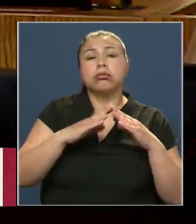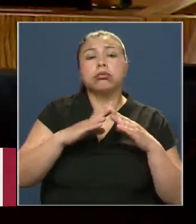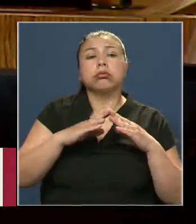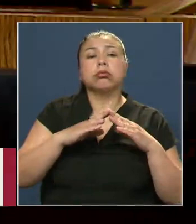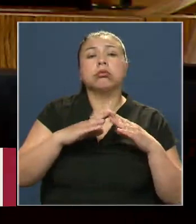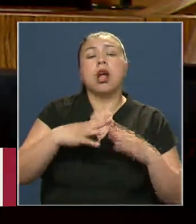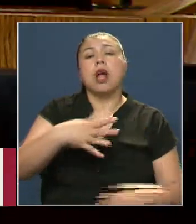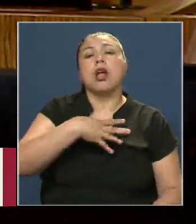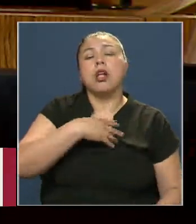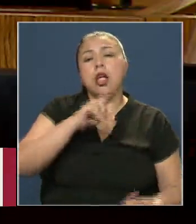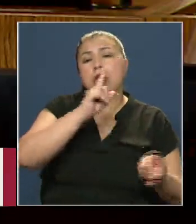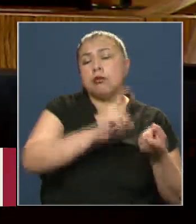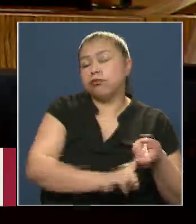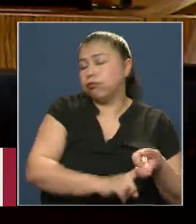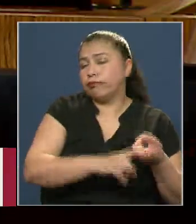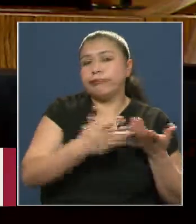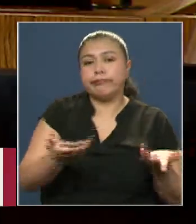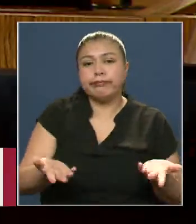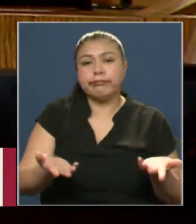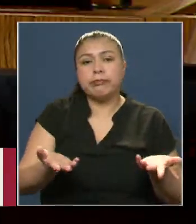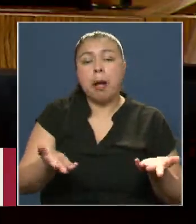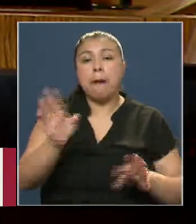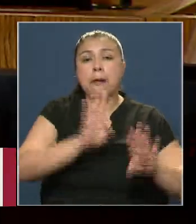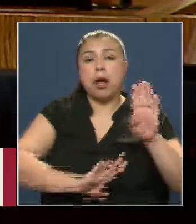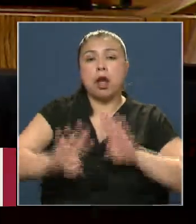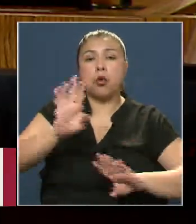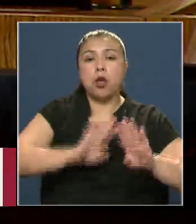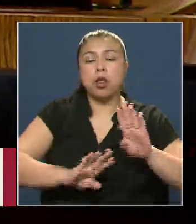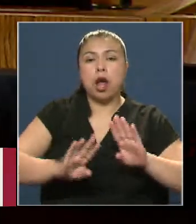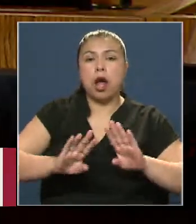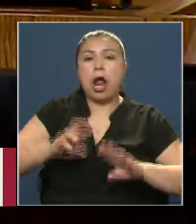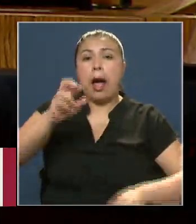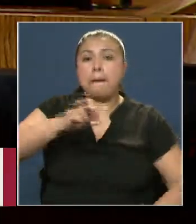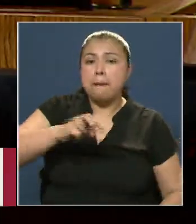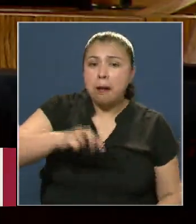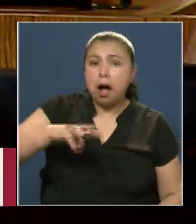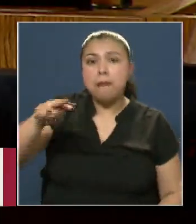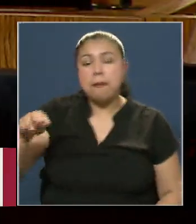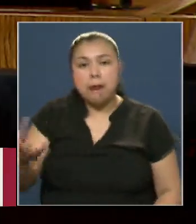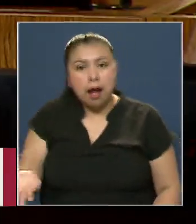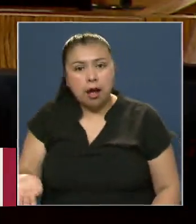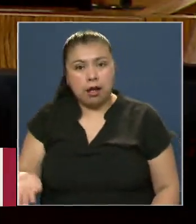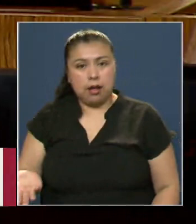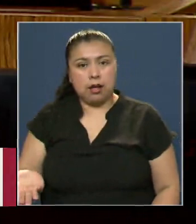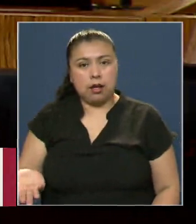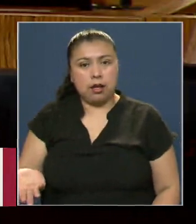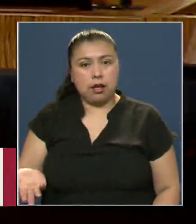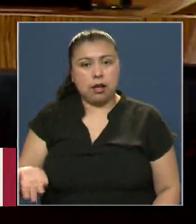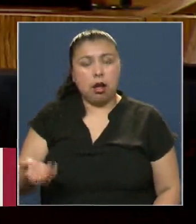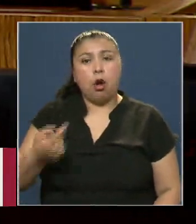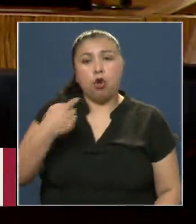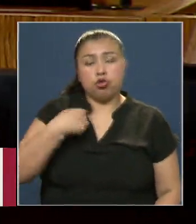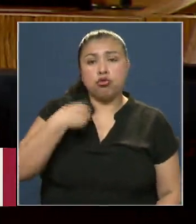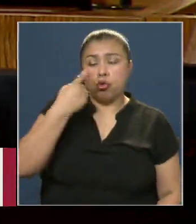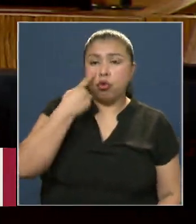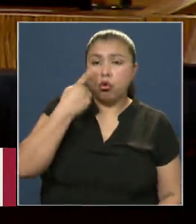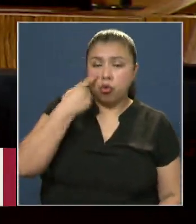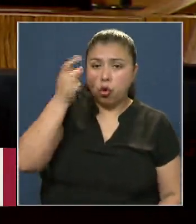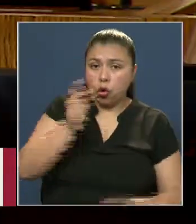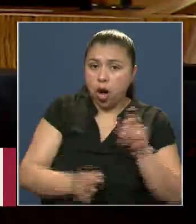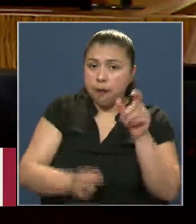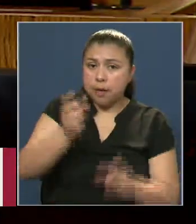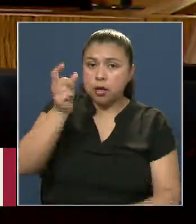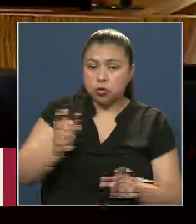su matrimonio, para cuidar a sus padres o a su madre. Conozco personas que se